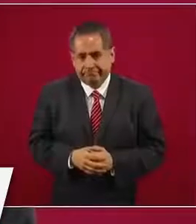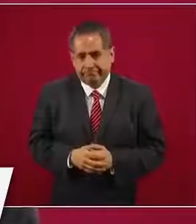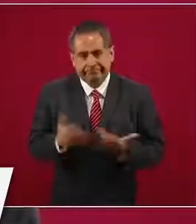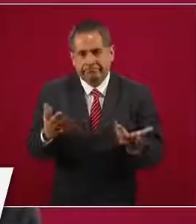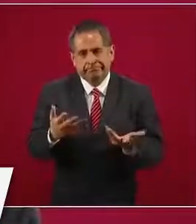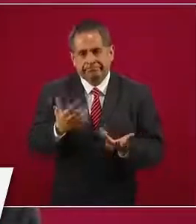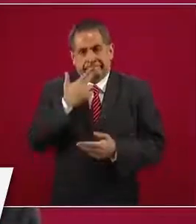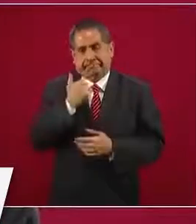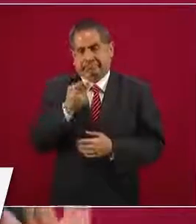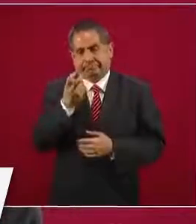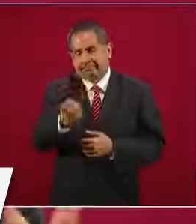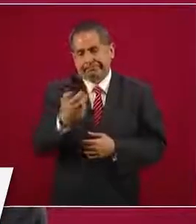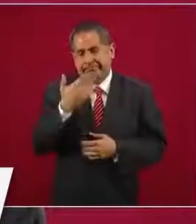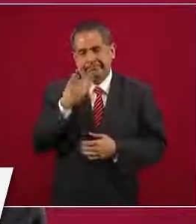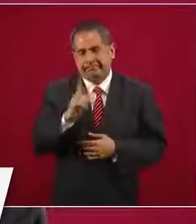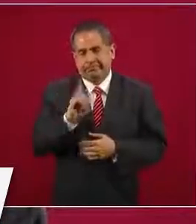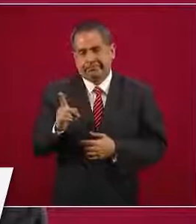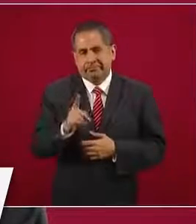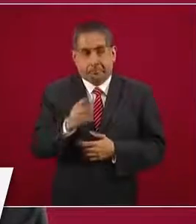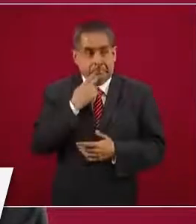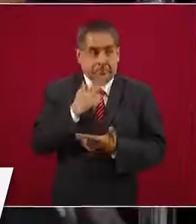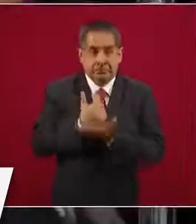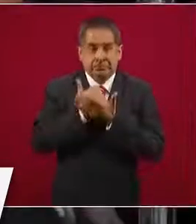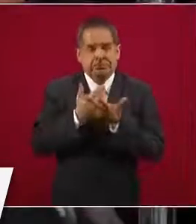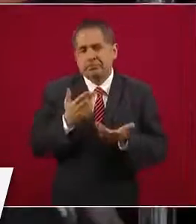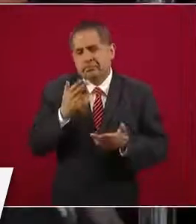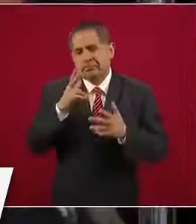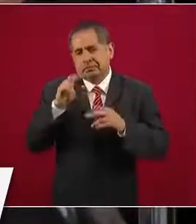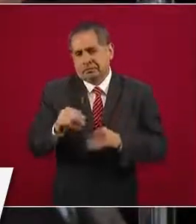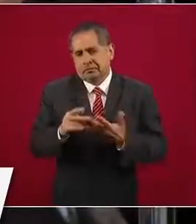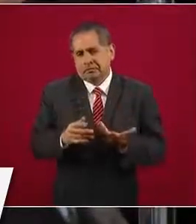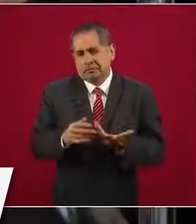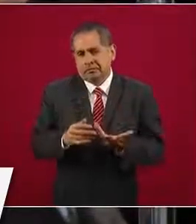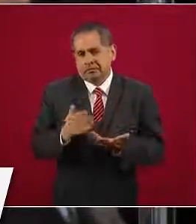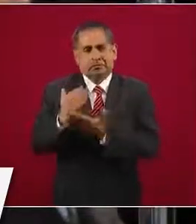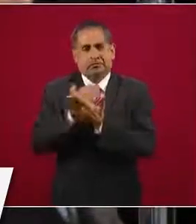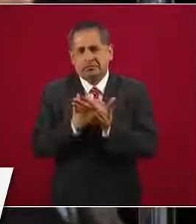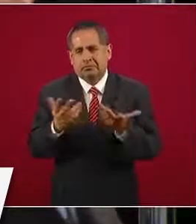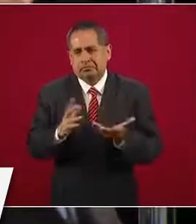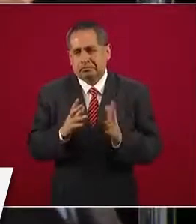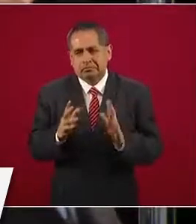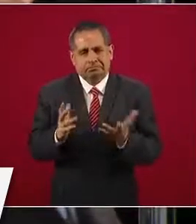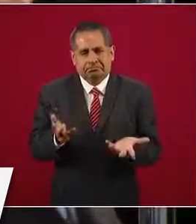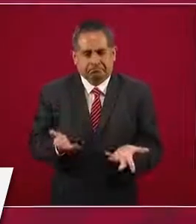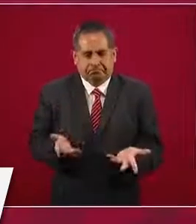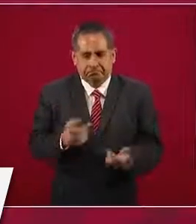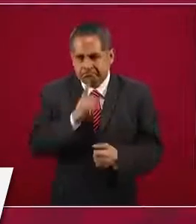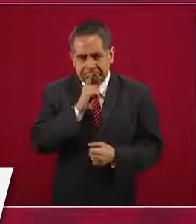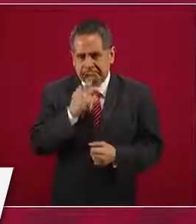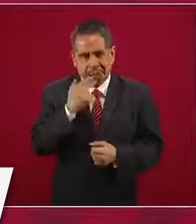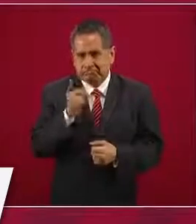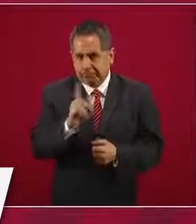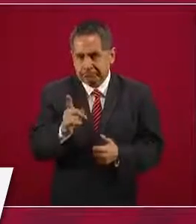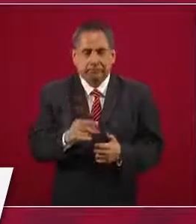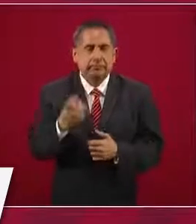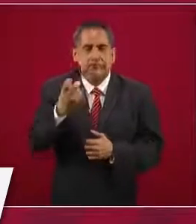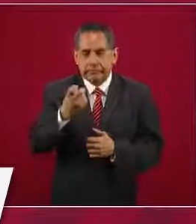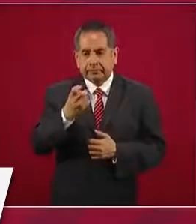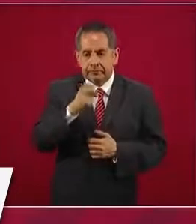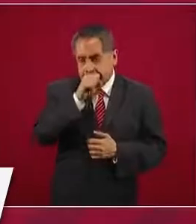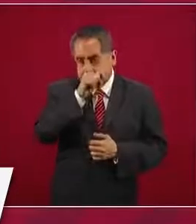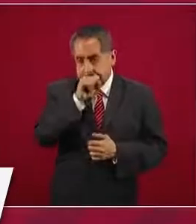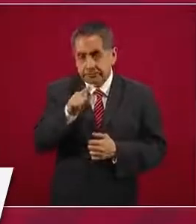inadecuado y le quita su utilidad o le resta significativamente su utilidad entonces por eso